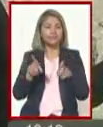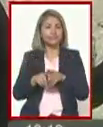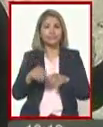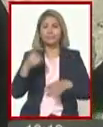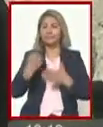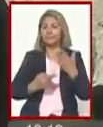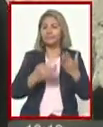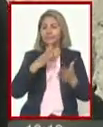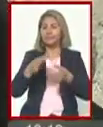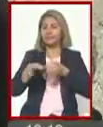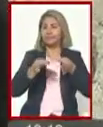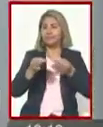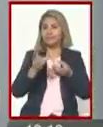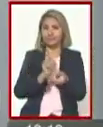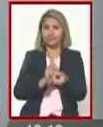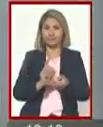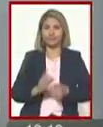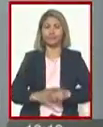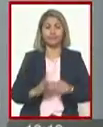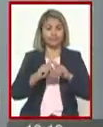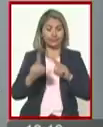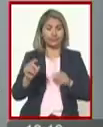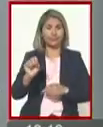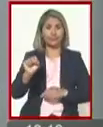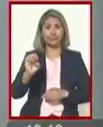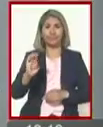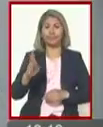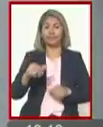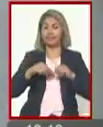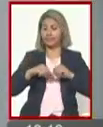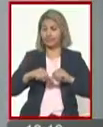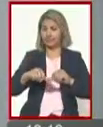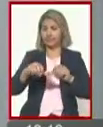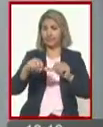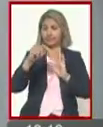los médicos le dieron su dieta. Sin embargo, Sebastián aún se mantiene en terapia intensiva.